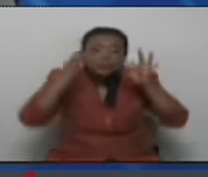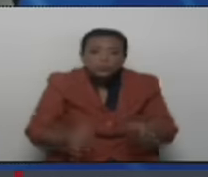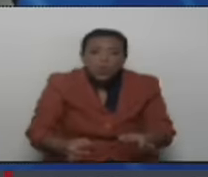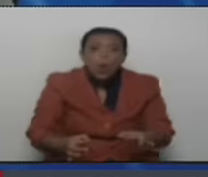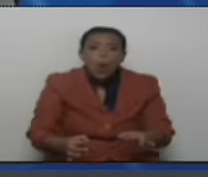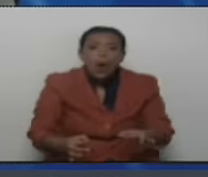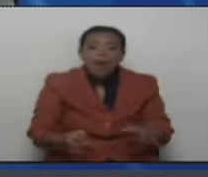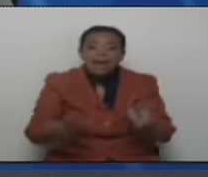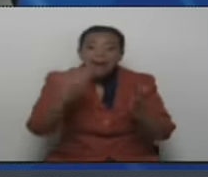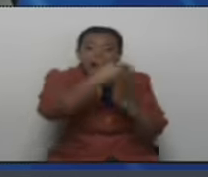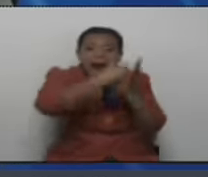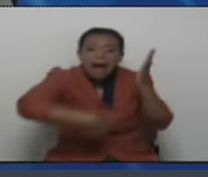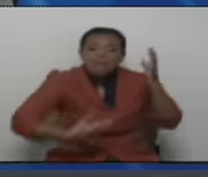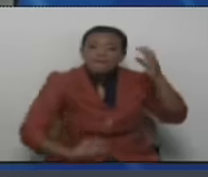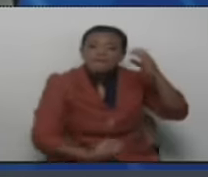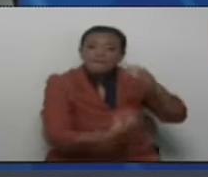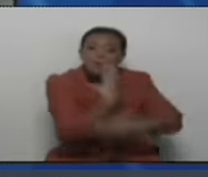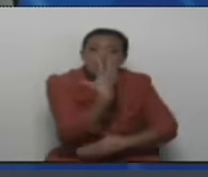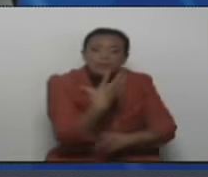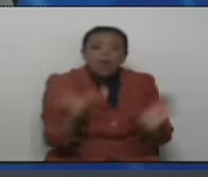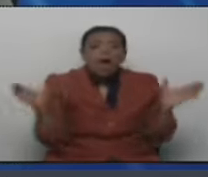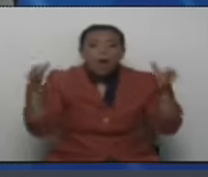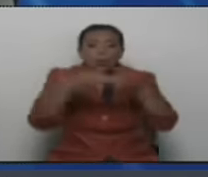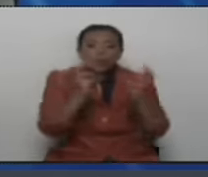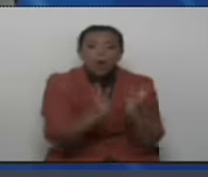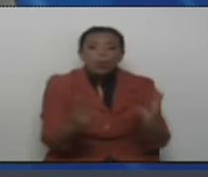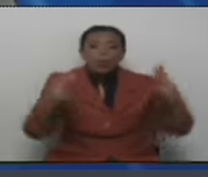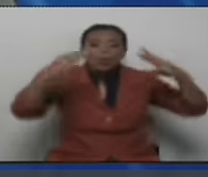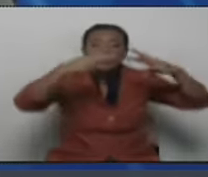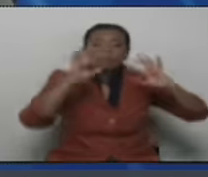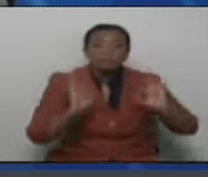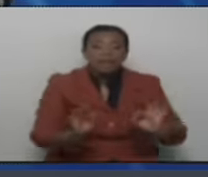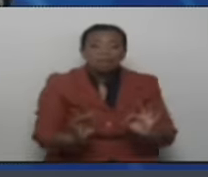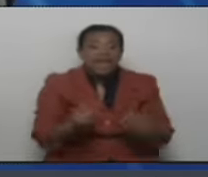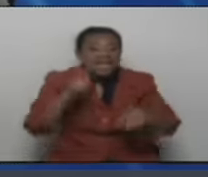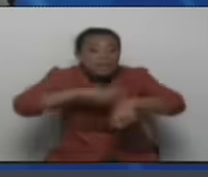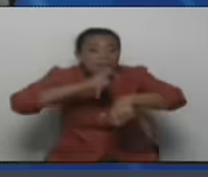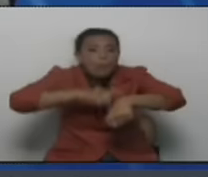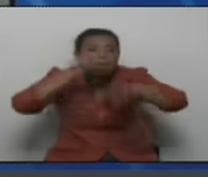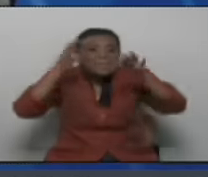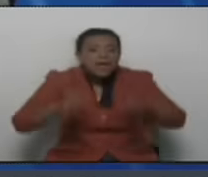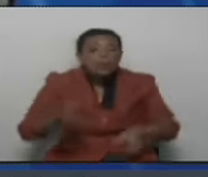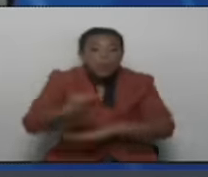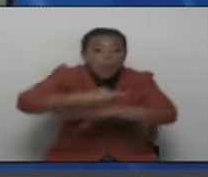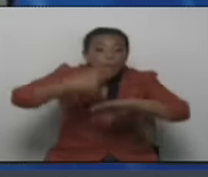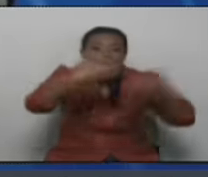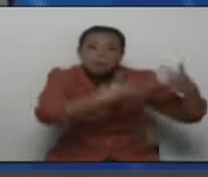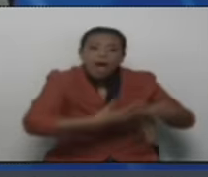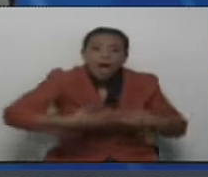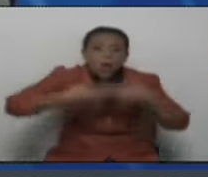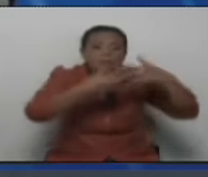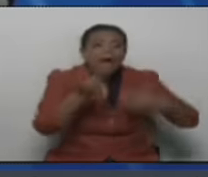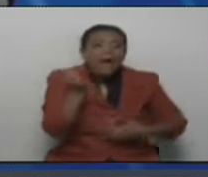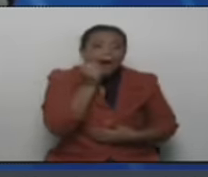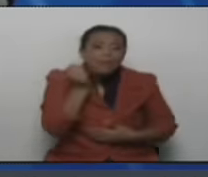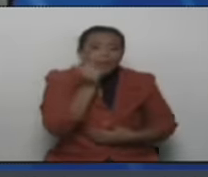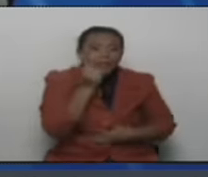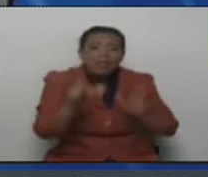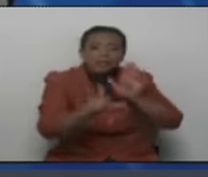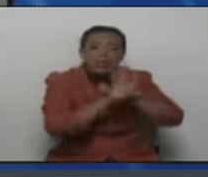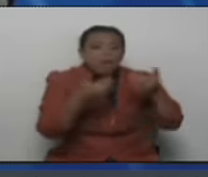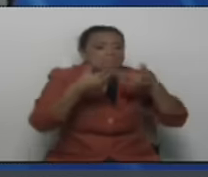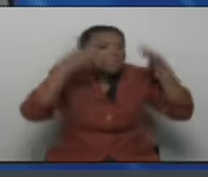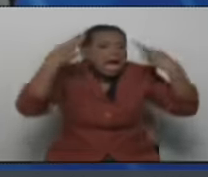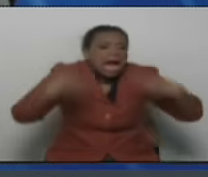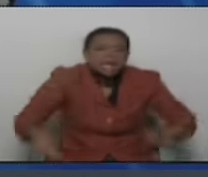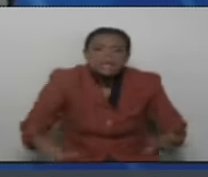la Carta Fundacional de la Organización de Naciones Unidas. Bueno, en este momento, el gobierno de Estados Unidos está violando